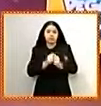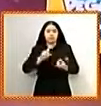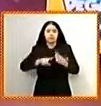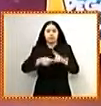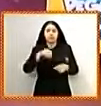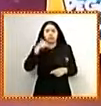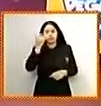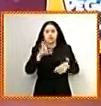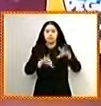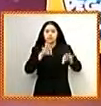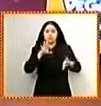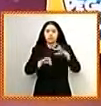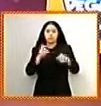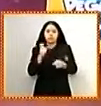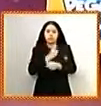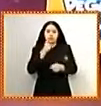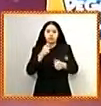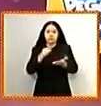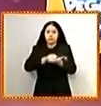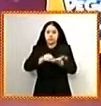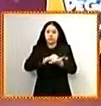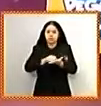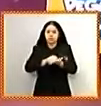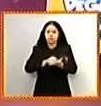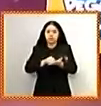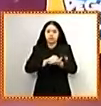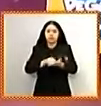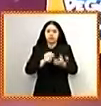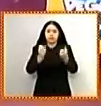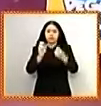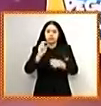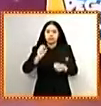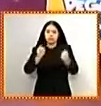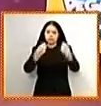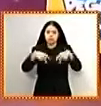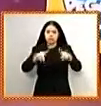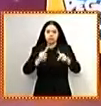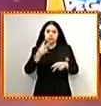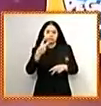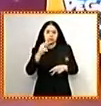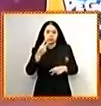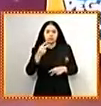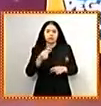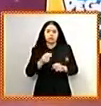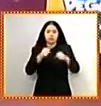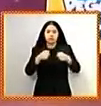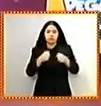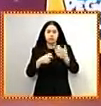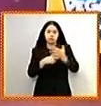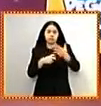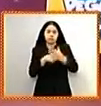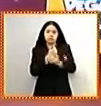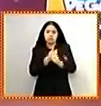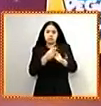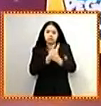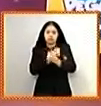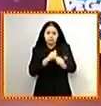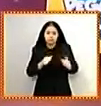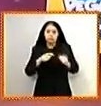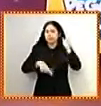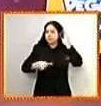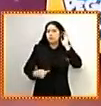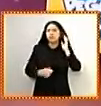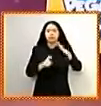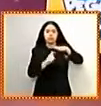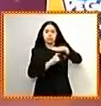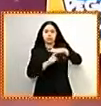queremos invitarlos a ganar con Raspita y su promoción del segundo chance, donde podrán ganar boletos al azar de la diaria. Escanea tus raspitas de 10 y